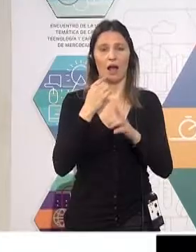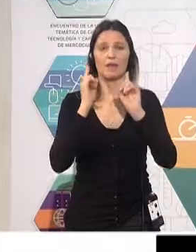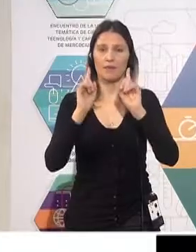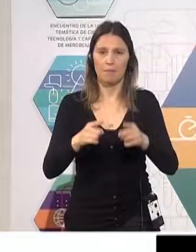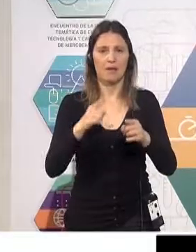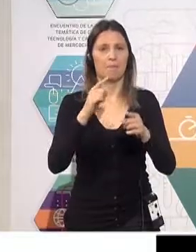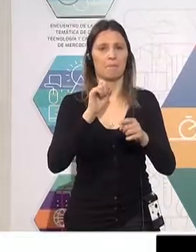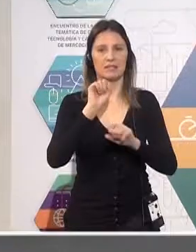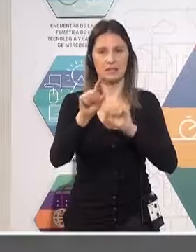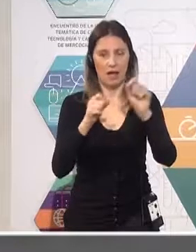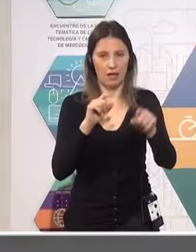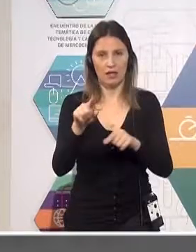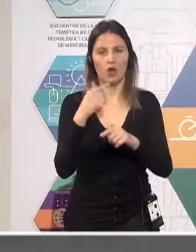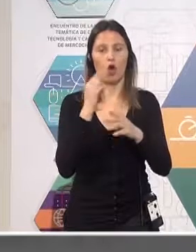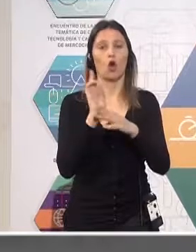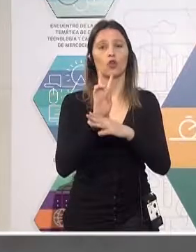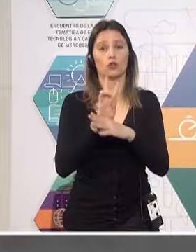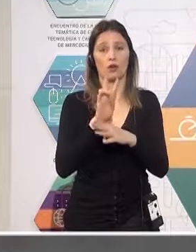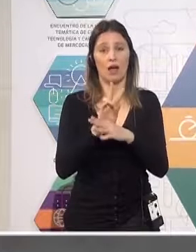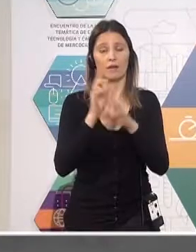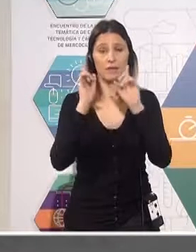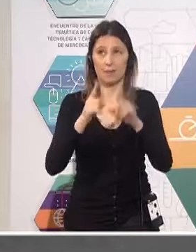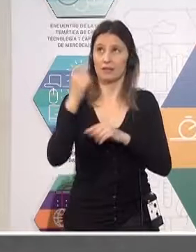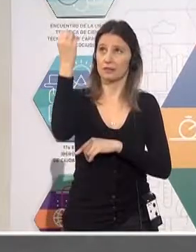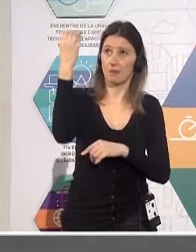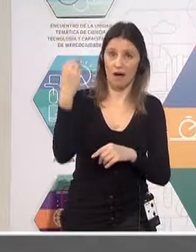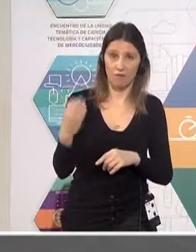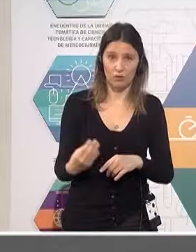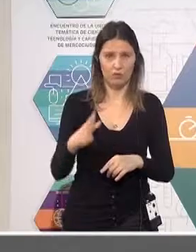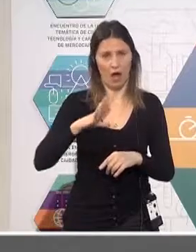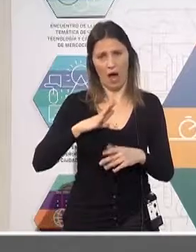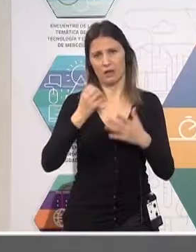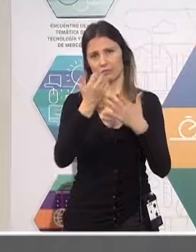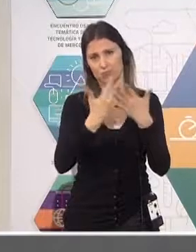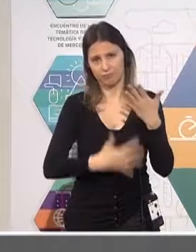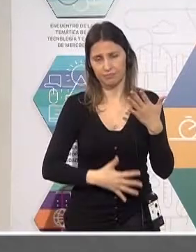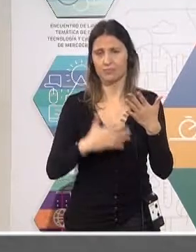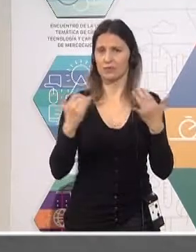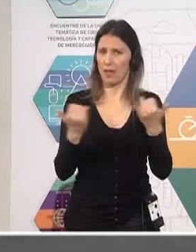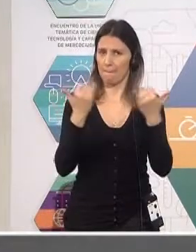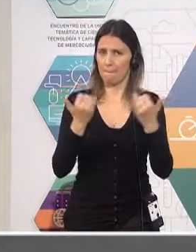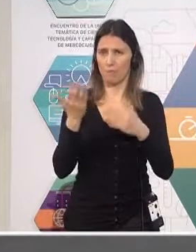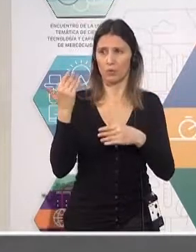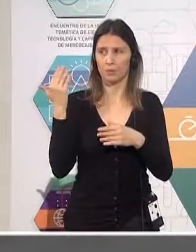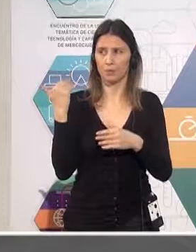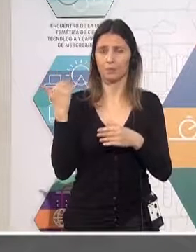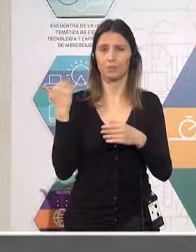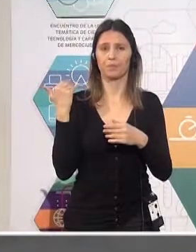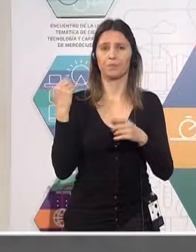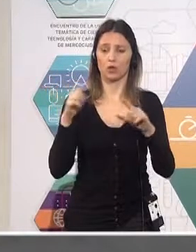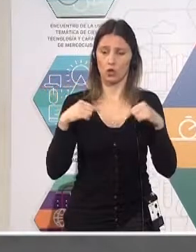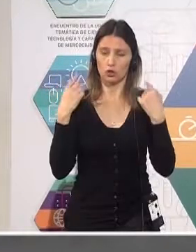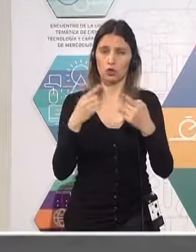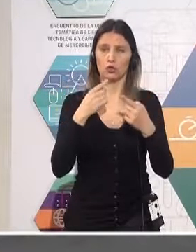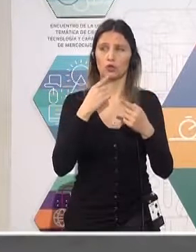variable controladores centraliza bless para semáforos o sea que en realidad ya desde hace un tiempo este que venimos